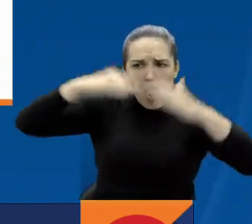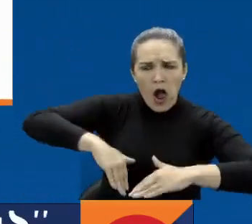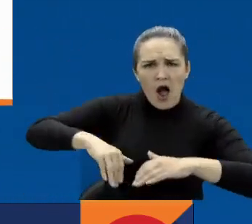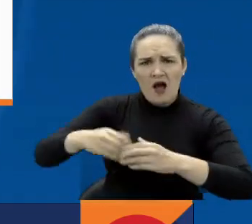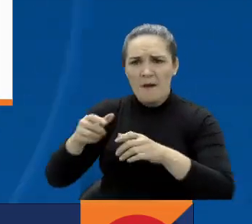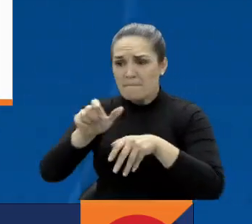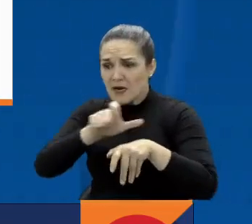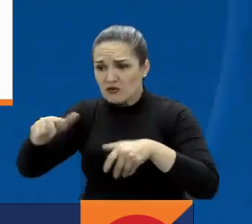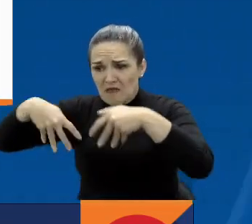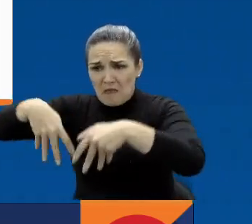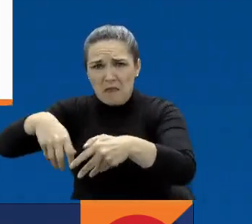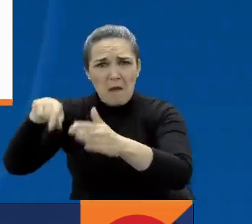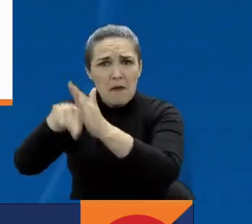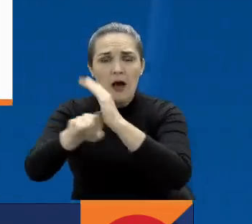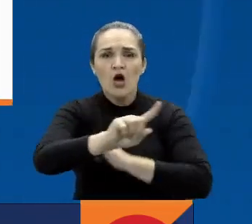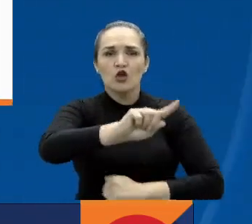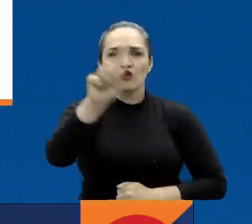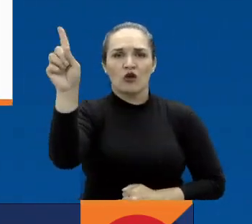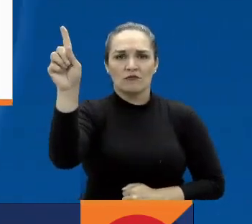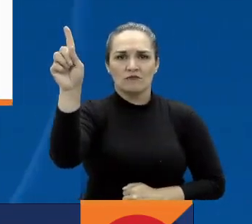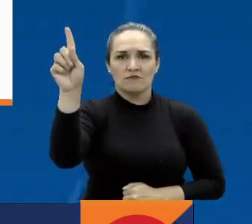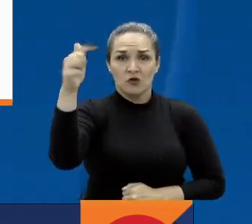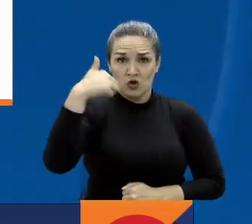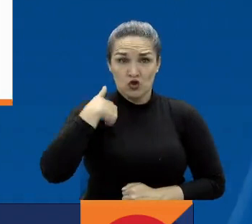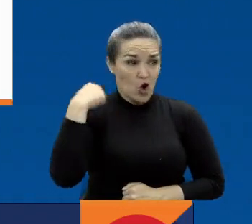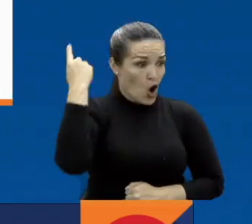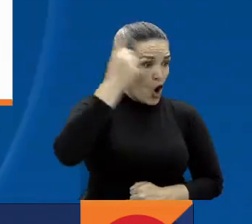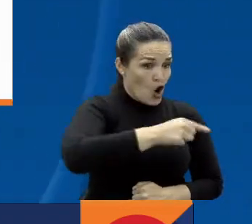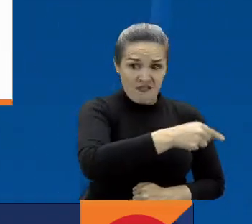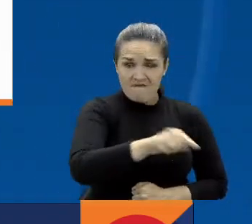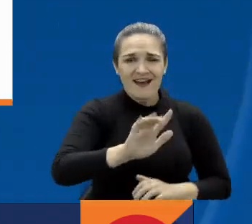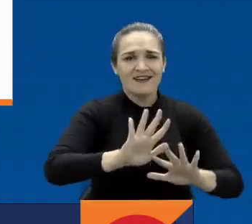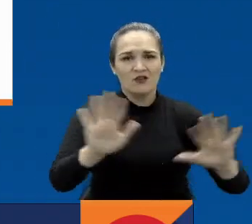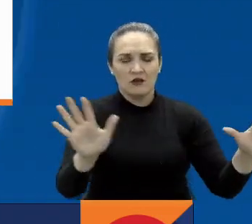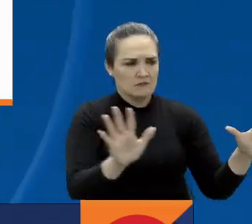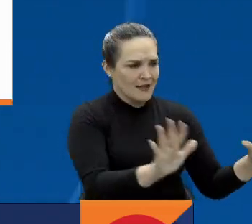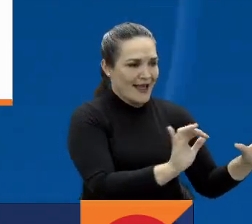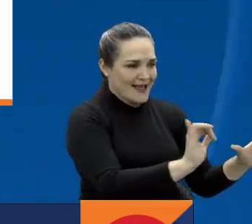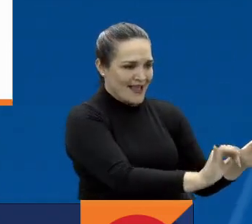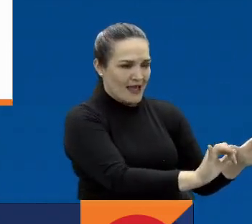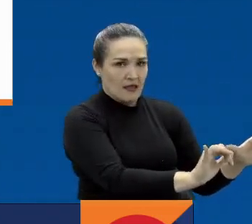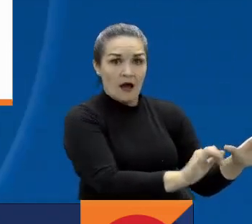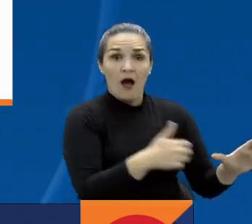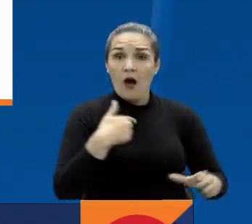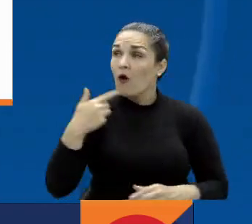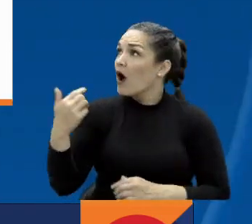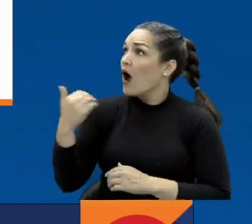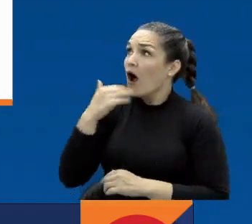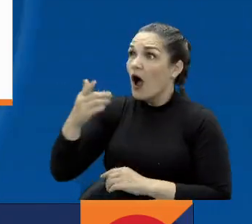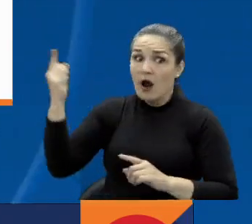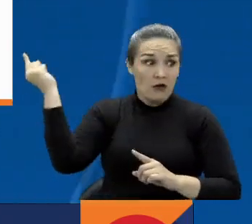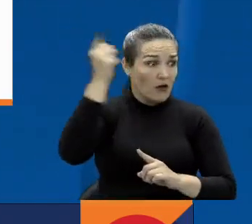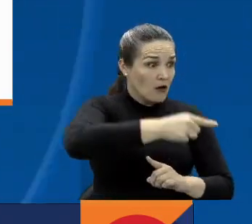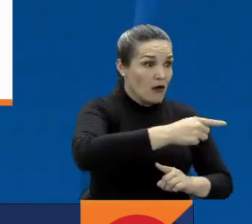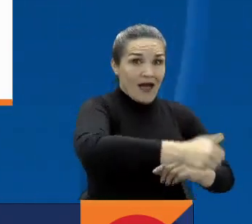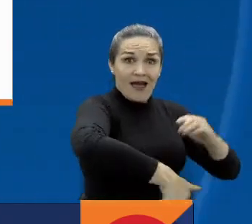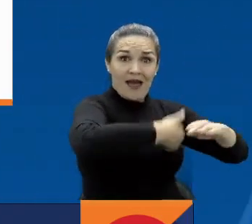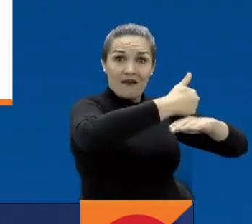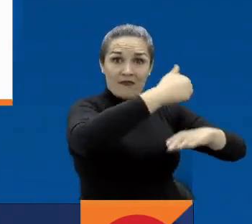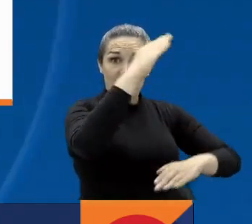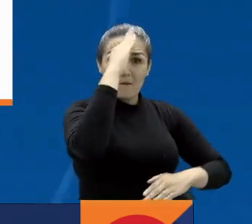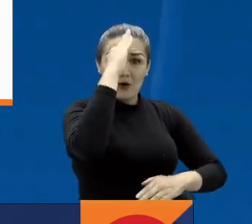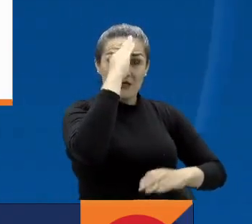los manifestantes mis tropas jamás bombardearán niños respondo ante el juez militar que juzga a mi jefe de policía